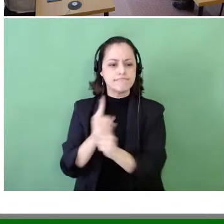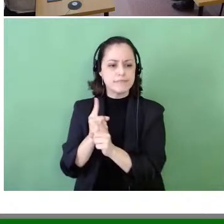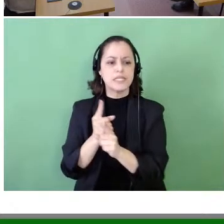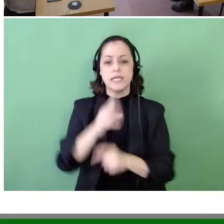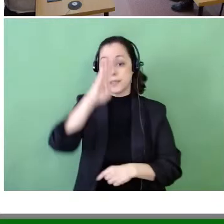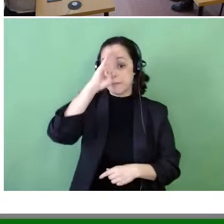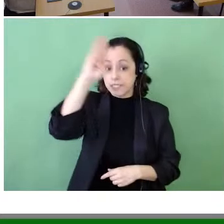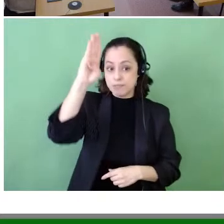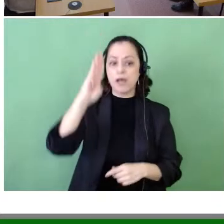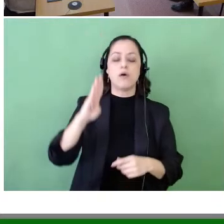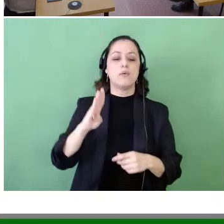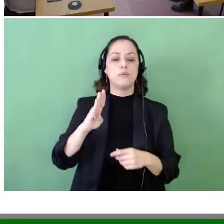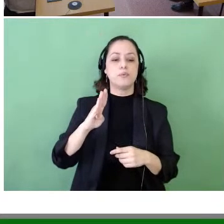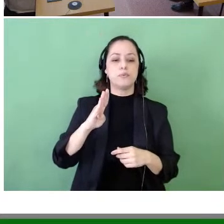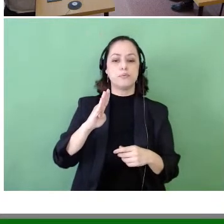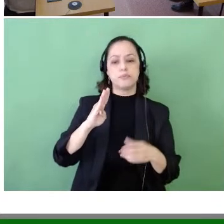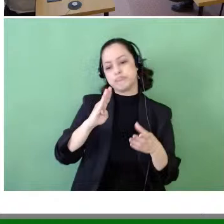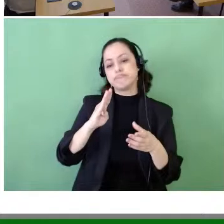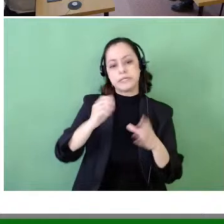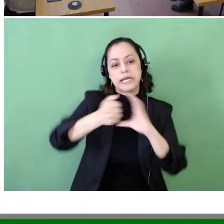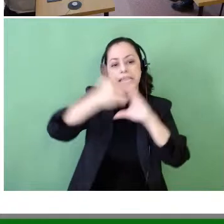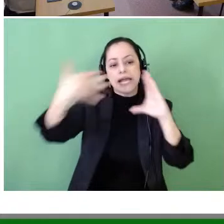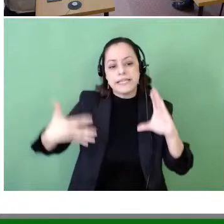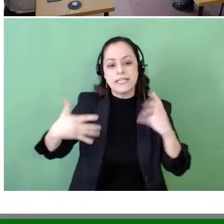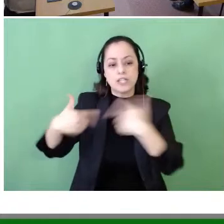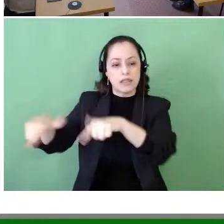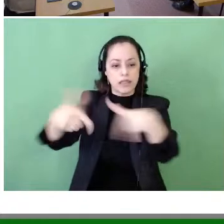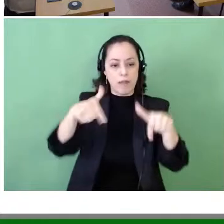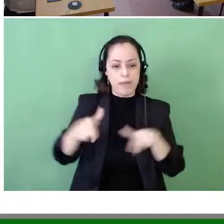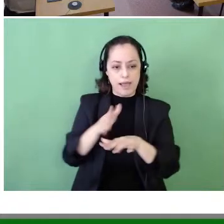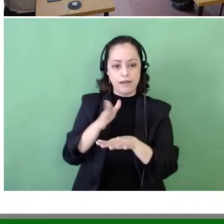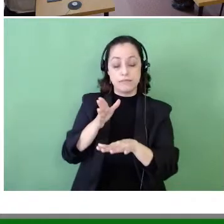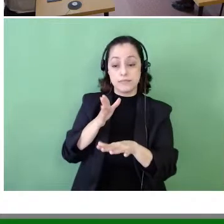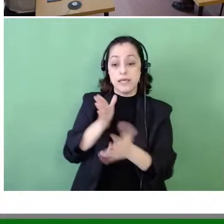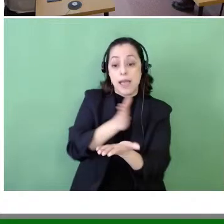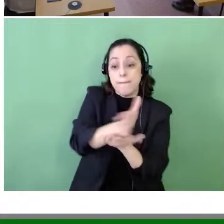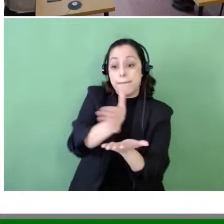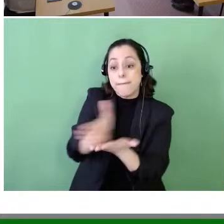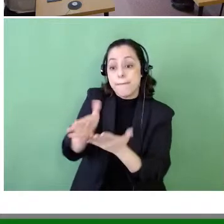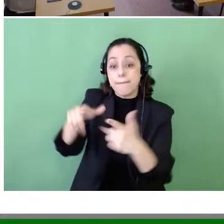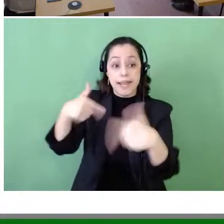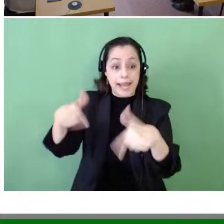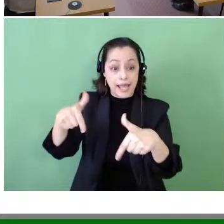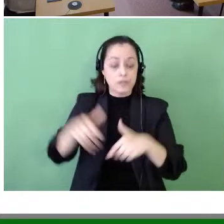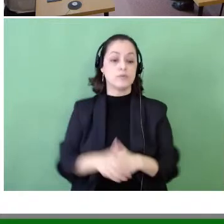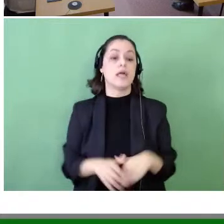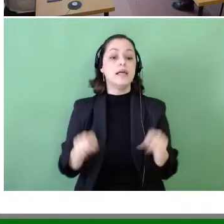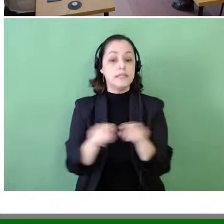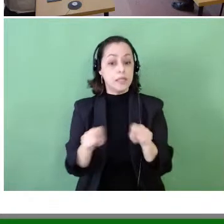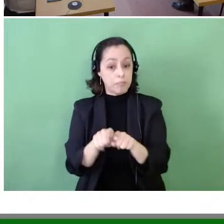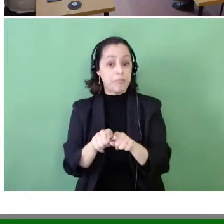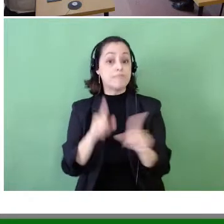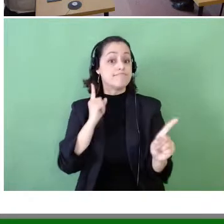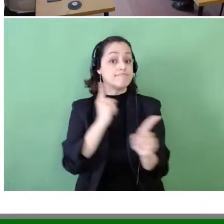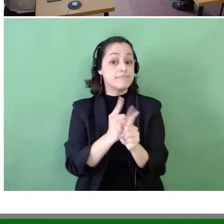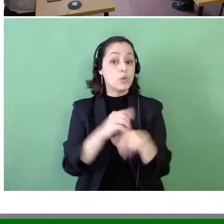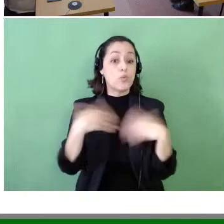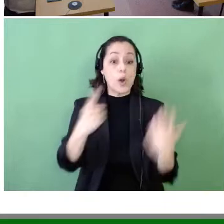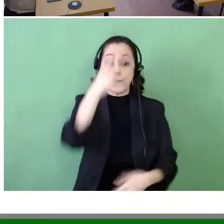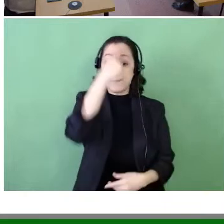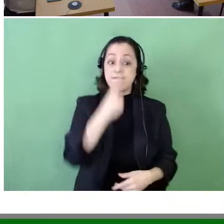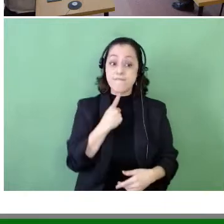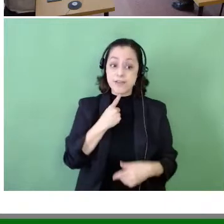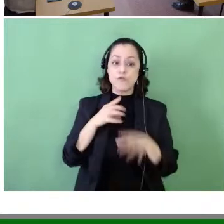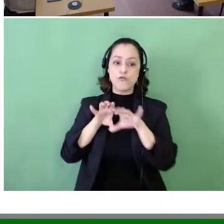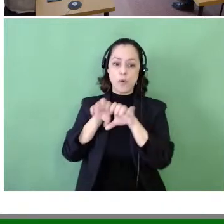mercado de trabajo. ¿Puede pasar? Gracias. También identificamos el perfil formativo de toda